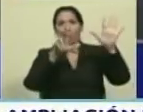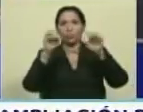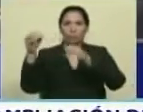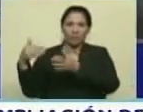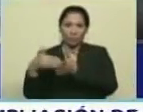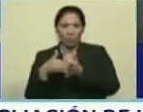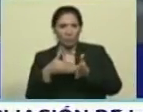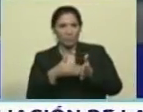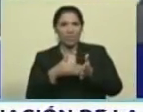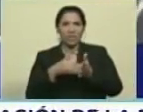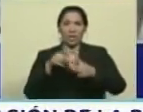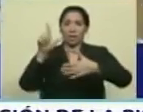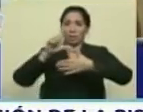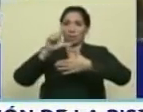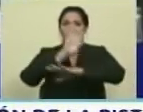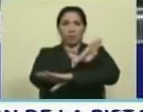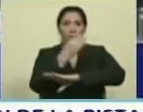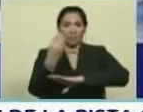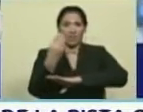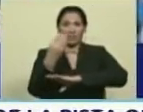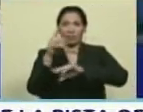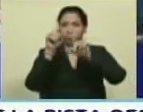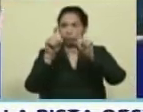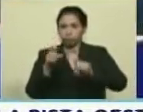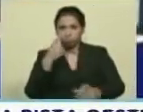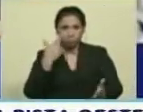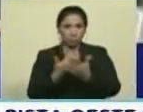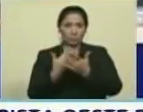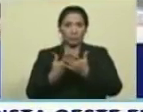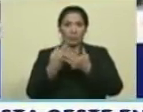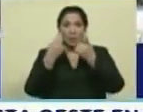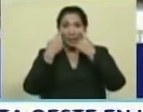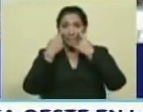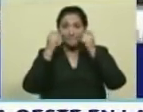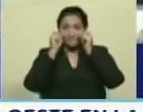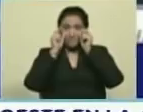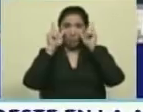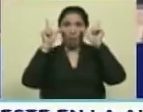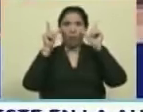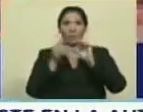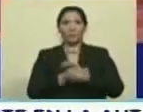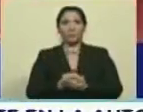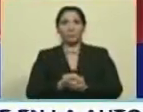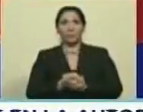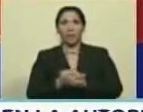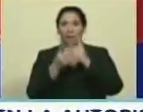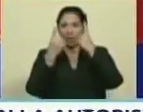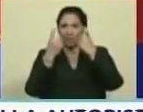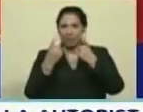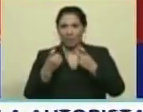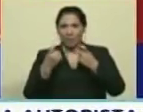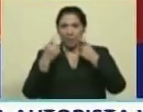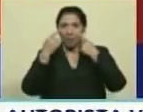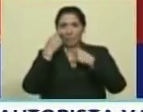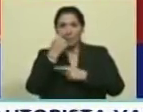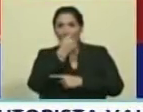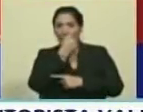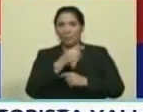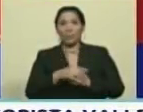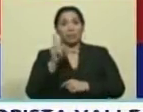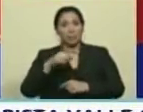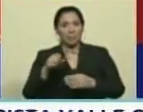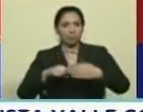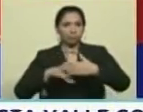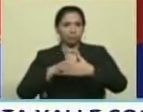latinoamericanos y caribeños. Nada más parecido a un milagro. También lo oímos hablar del amanecer que le inspiró a él mismo para